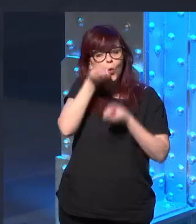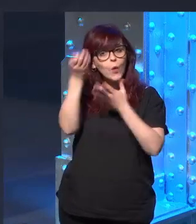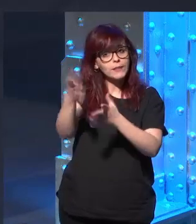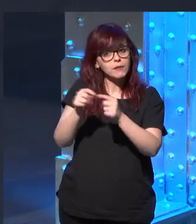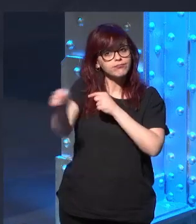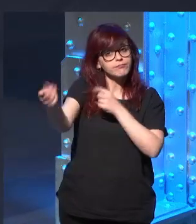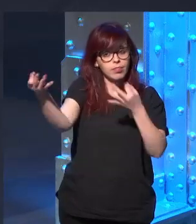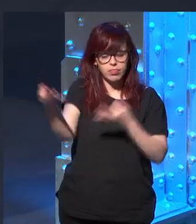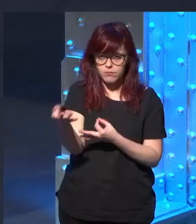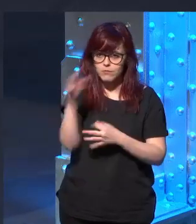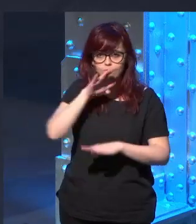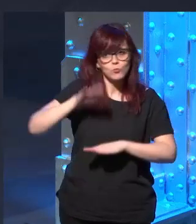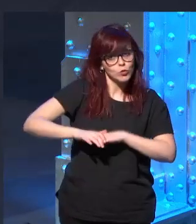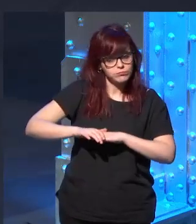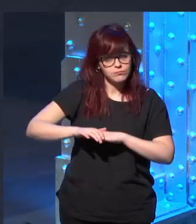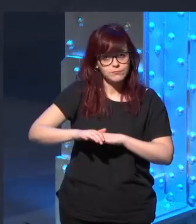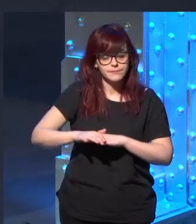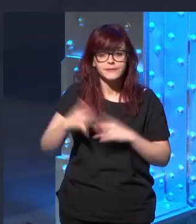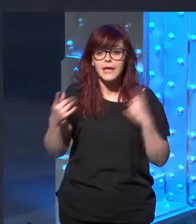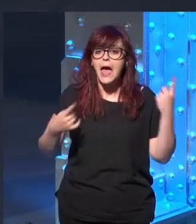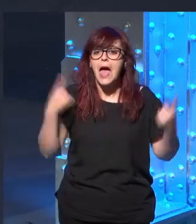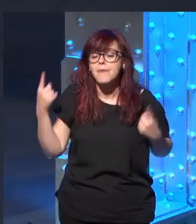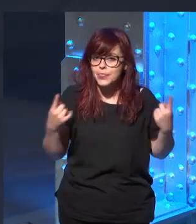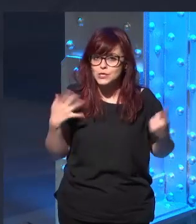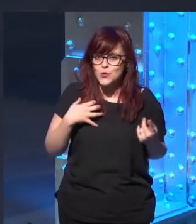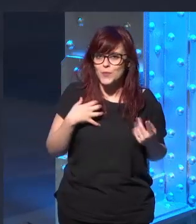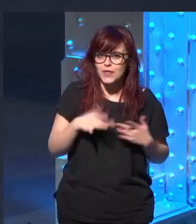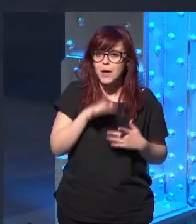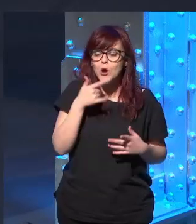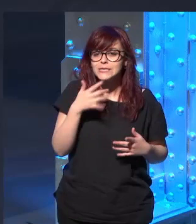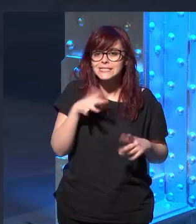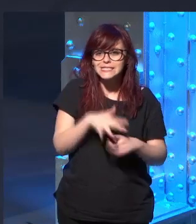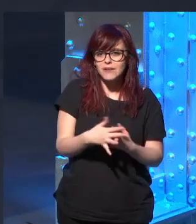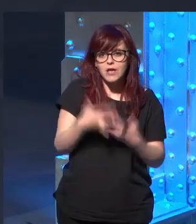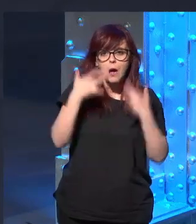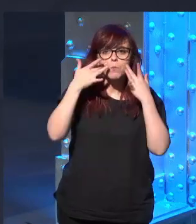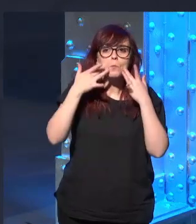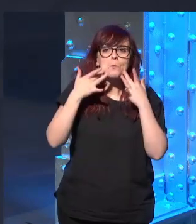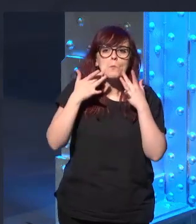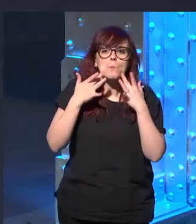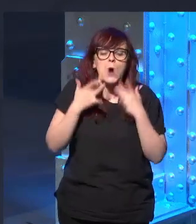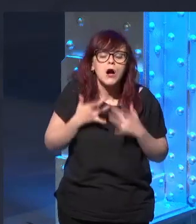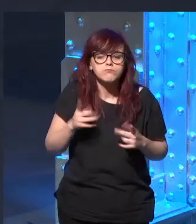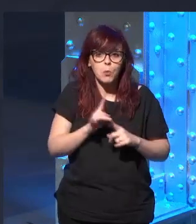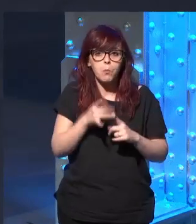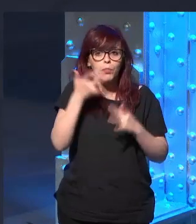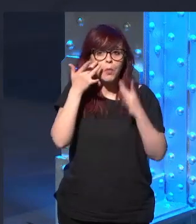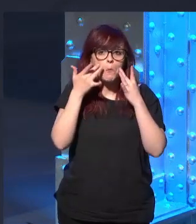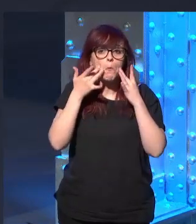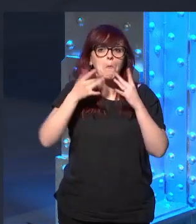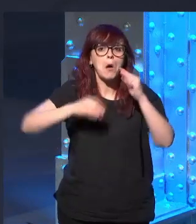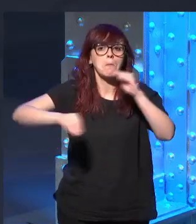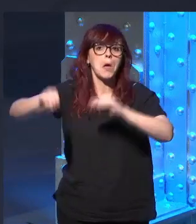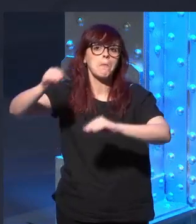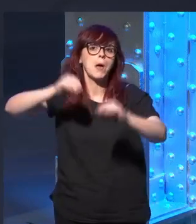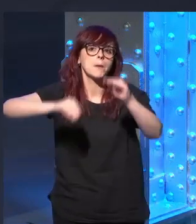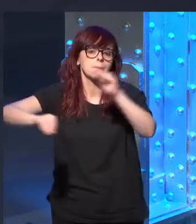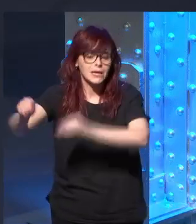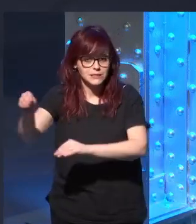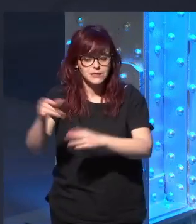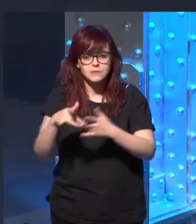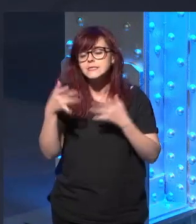cuentas. Y eso implica que no tiene que pasar por esa fidelidad, ¿no? Puedes alterar esa realidad.